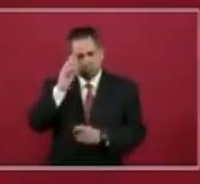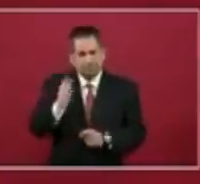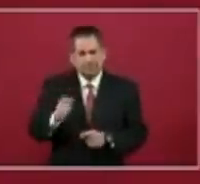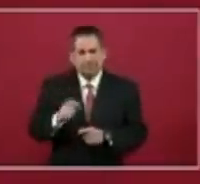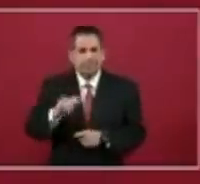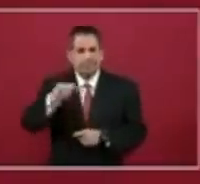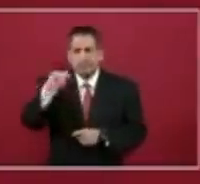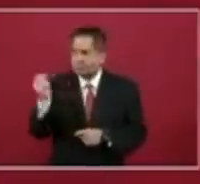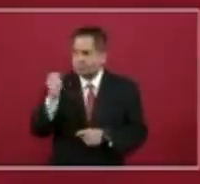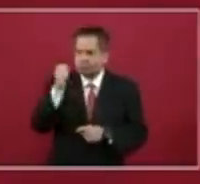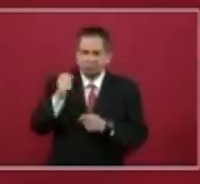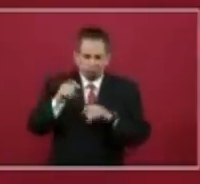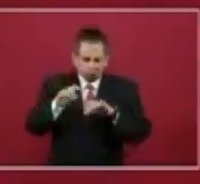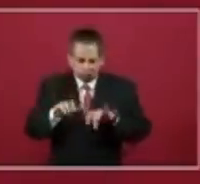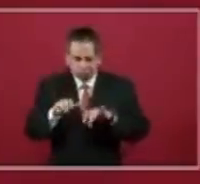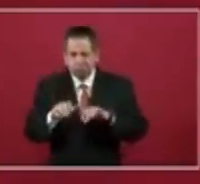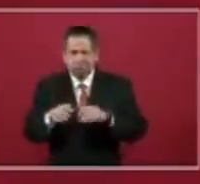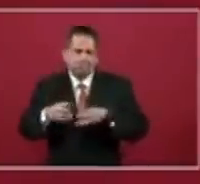tecnología,